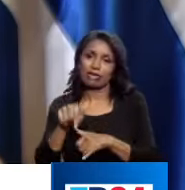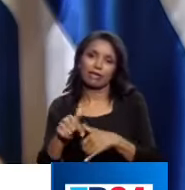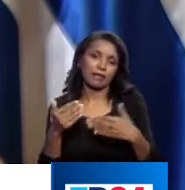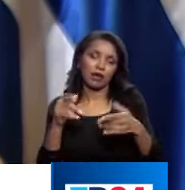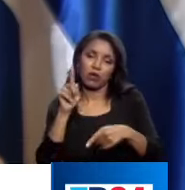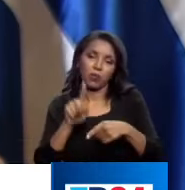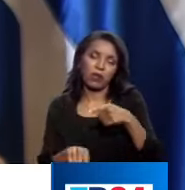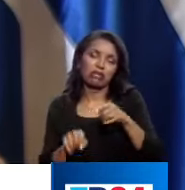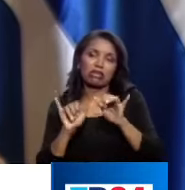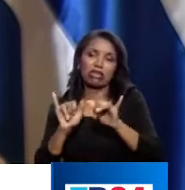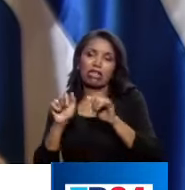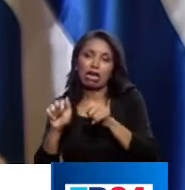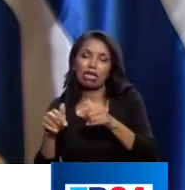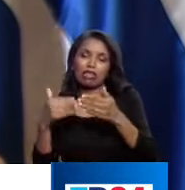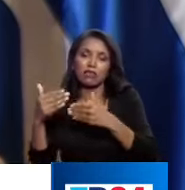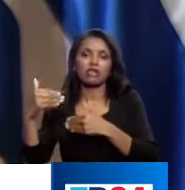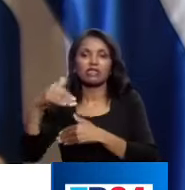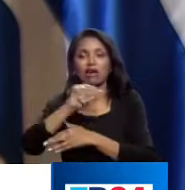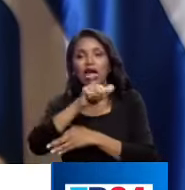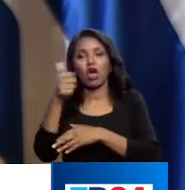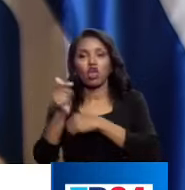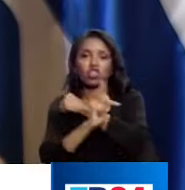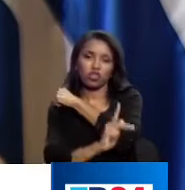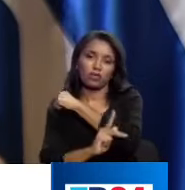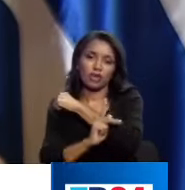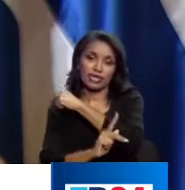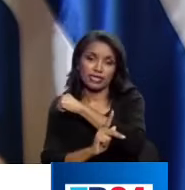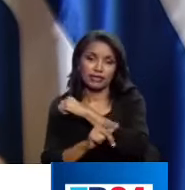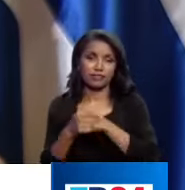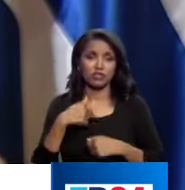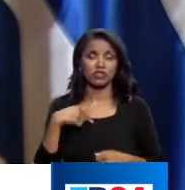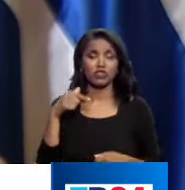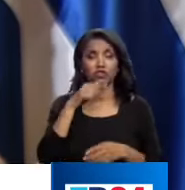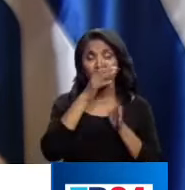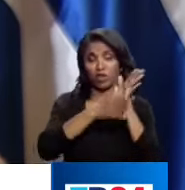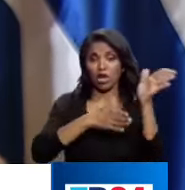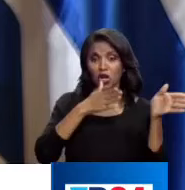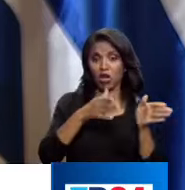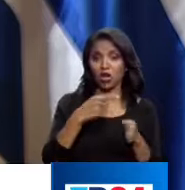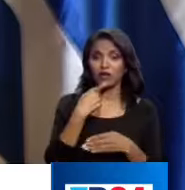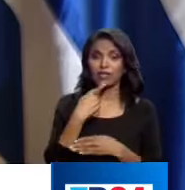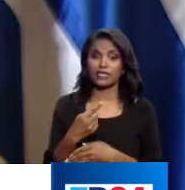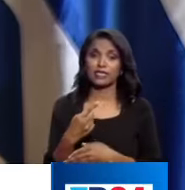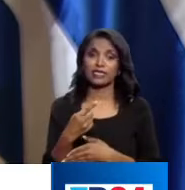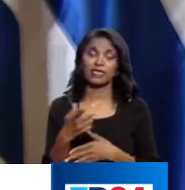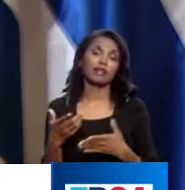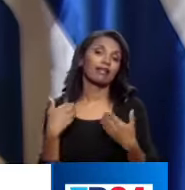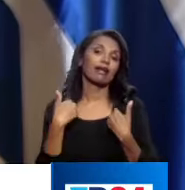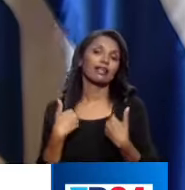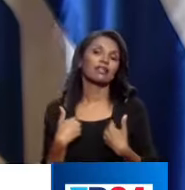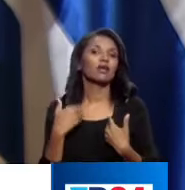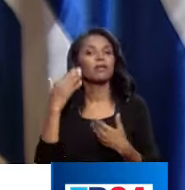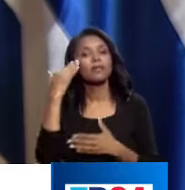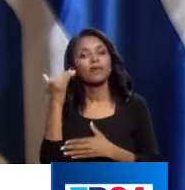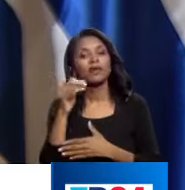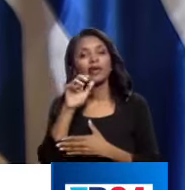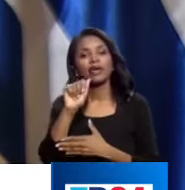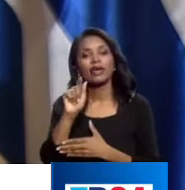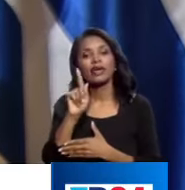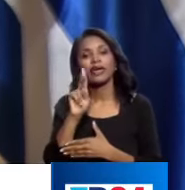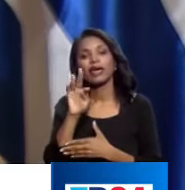economía. ¿Por qué? Porque son los mismos operadores turísticos. Yo fui a Colón y me dijeron, ¿saben qué? Estamos cansados porque